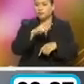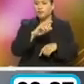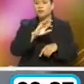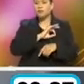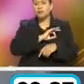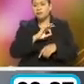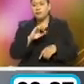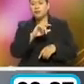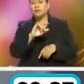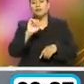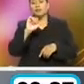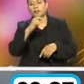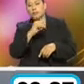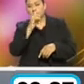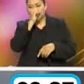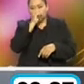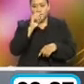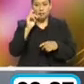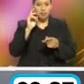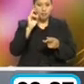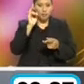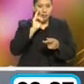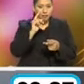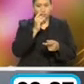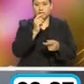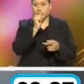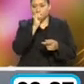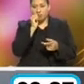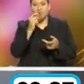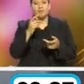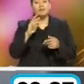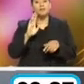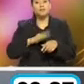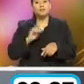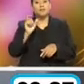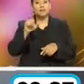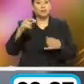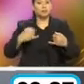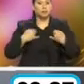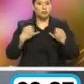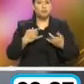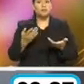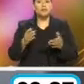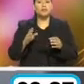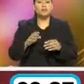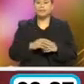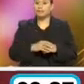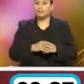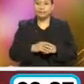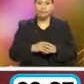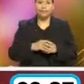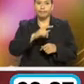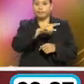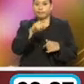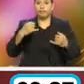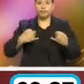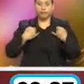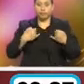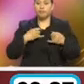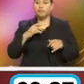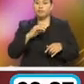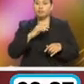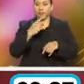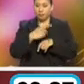el consumo de sustancias, sobre todo en la etapa de la adolescencia. ¿Qué significa esto, Olga? Híjole, pues es algo que a lo que están expuestos todos los